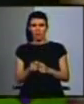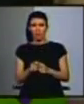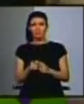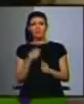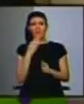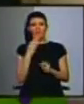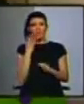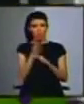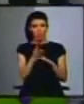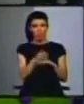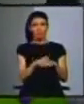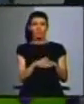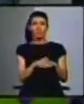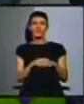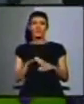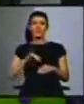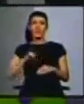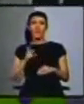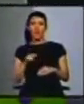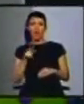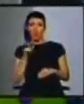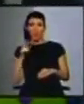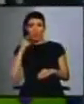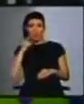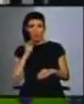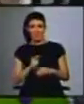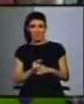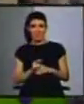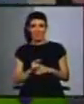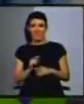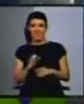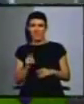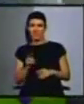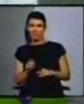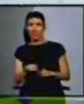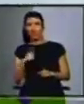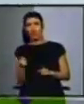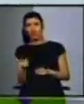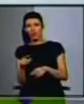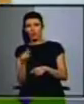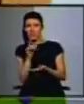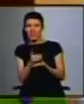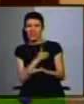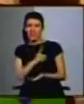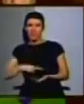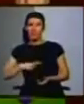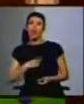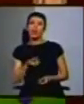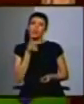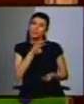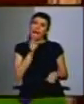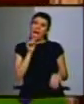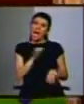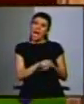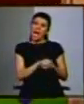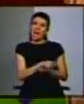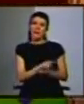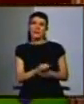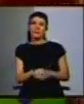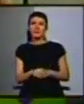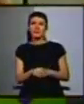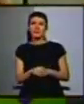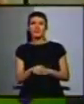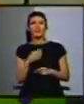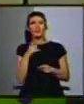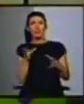Luis Castro y Marco Antonio Núñez presentaron una querella por injurias luego de que el secretario de Estado los mencionara como parte de un